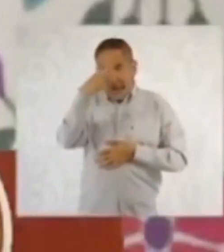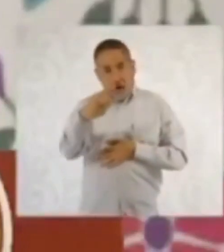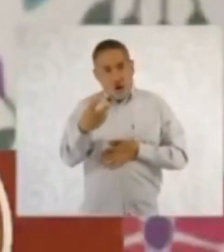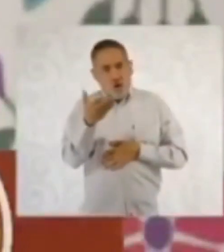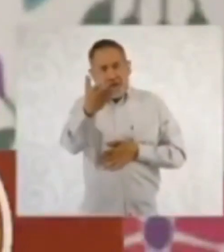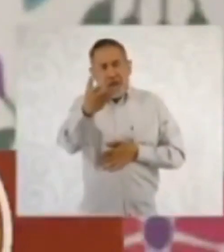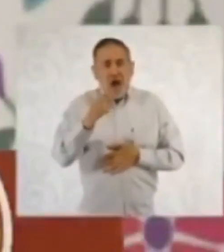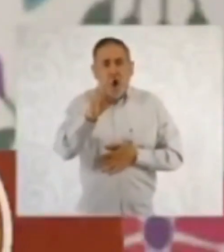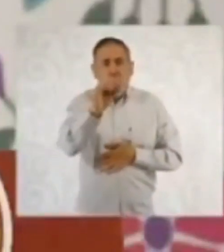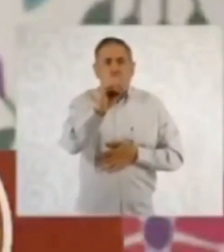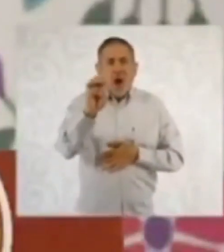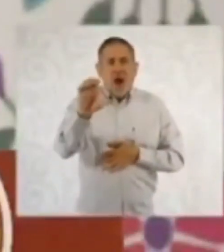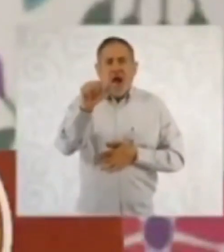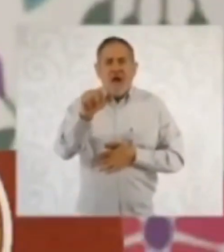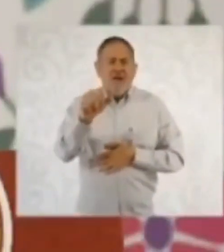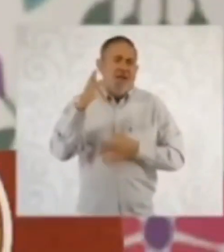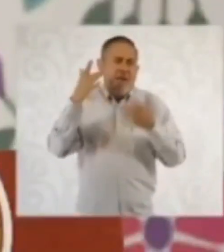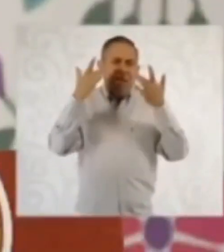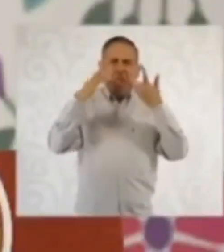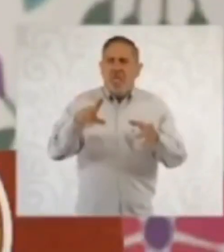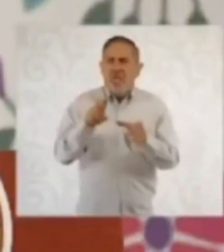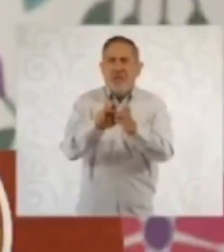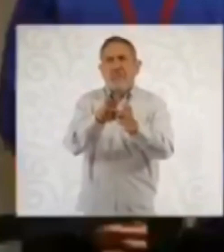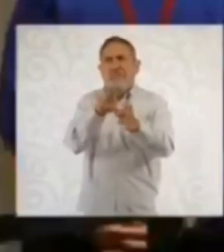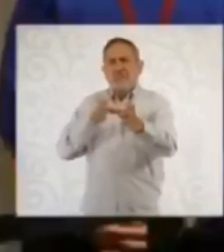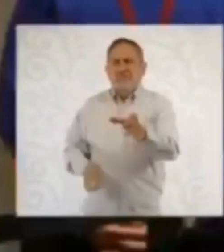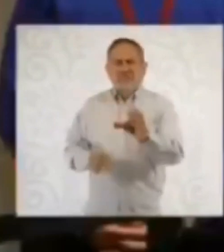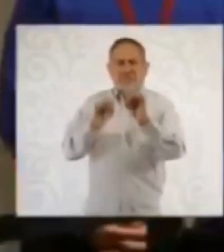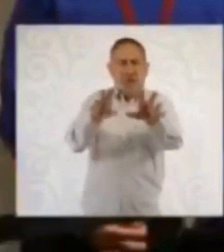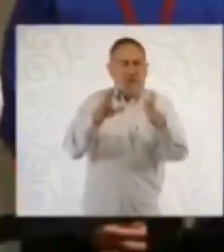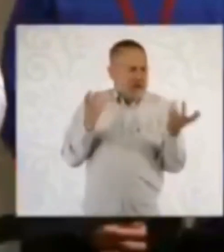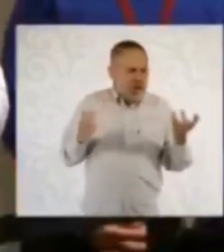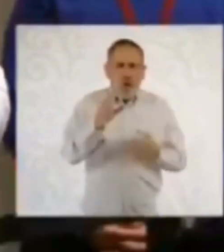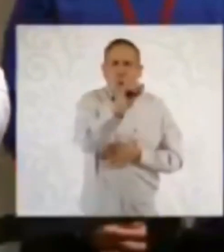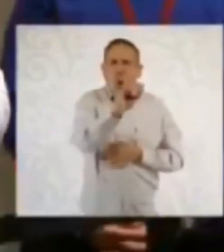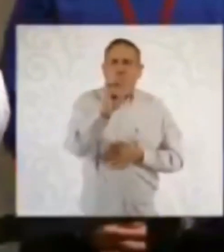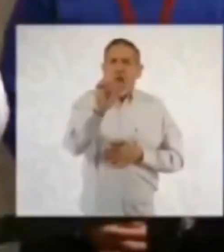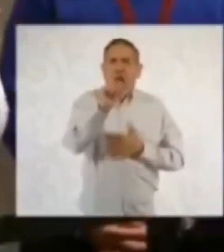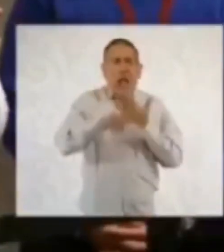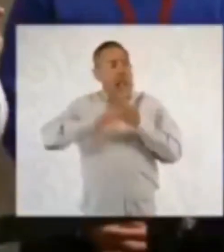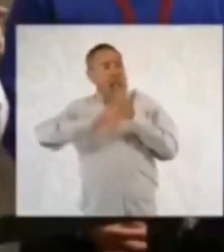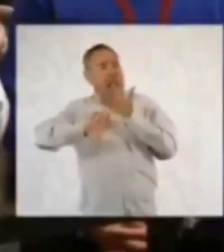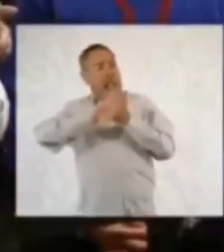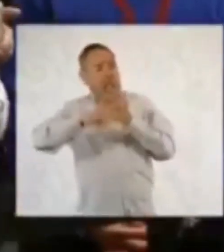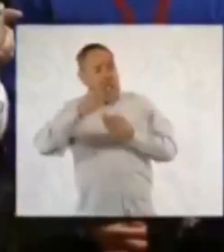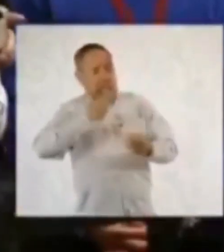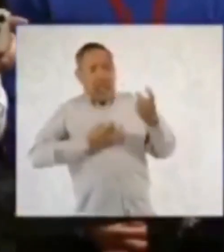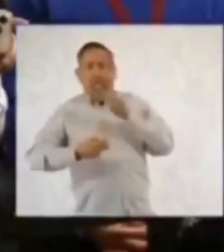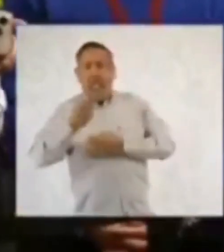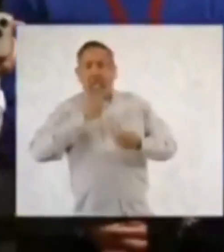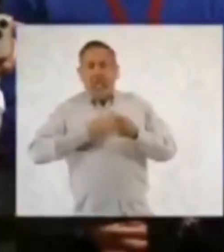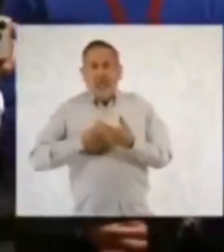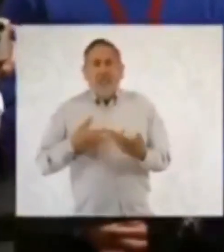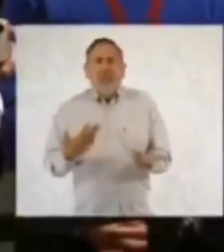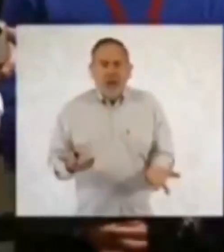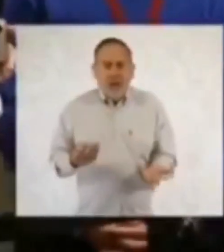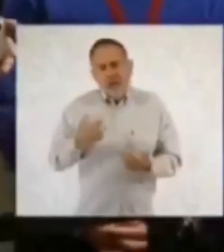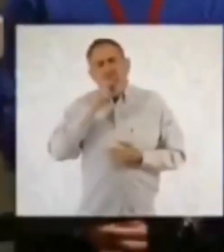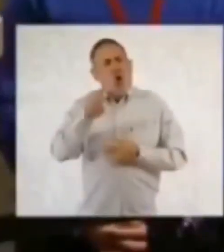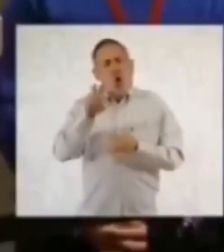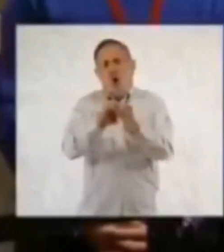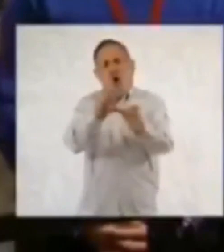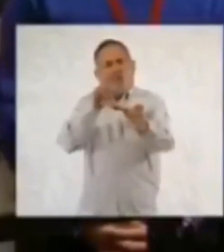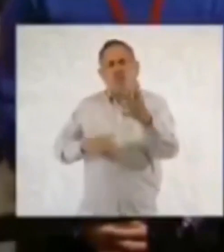pues se retire de la OEA, porque al final de cuentas acaba atacando permanentemente a nuestro país y a otros países de